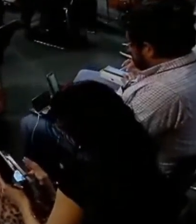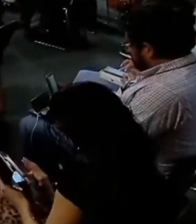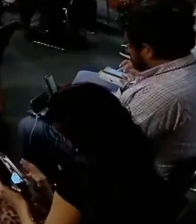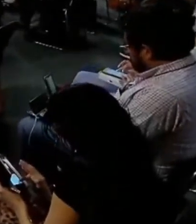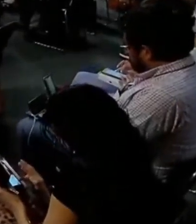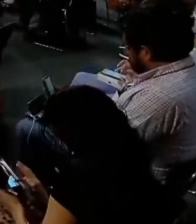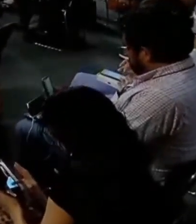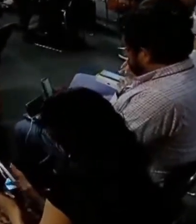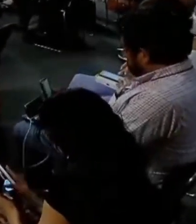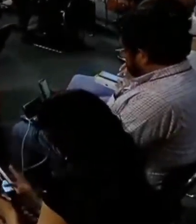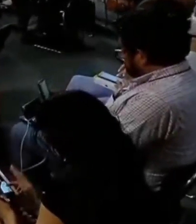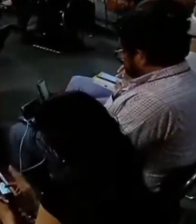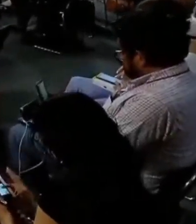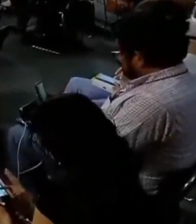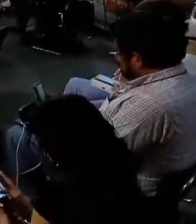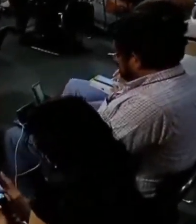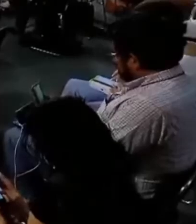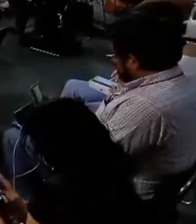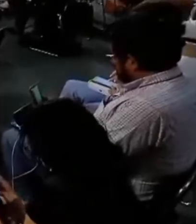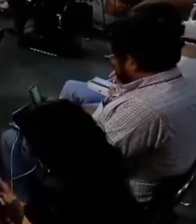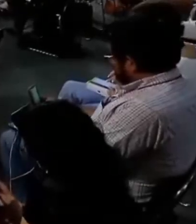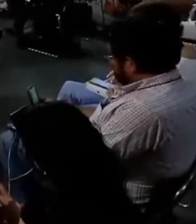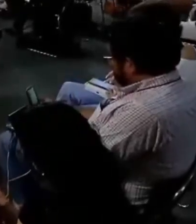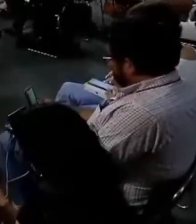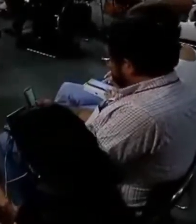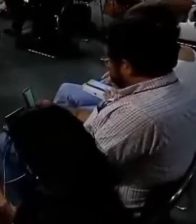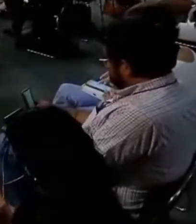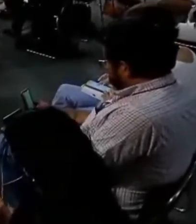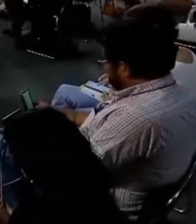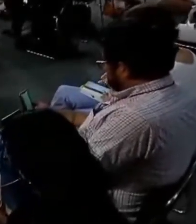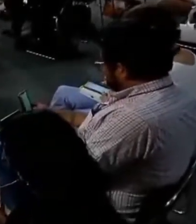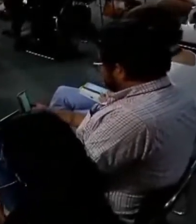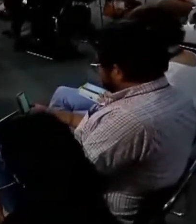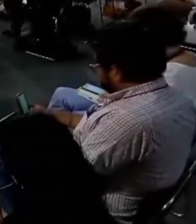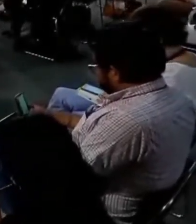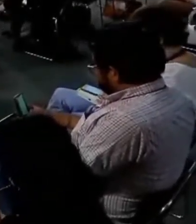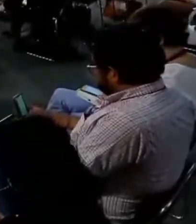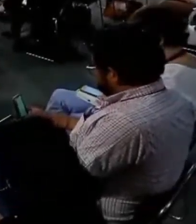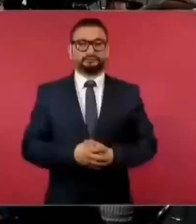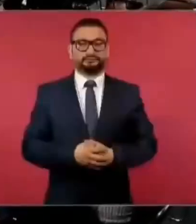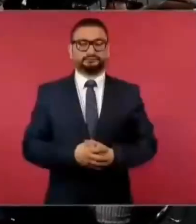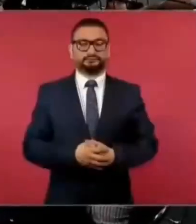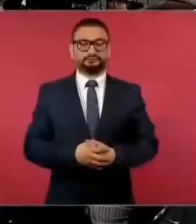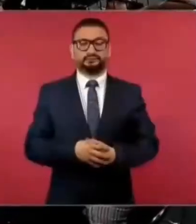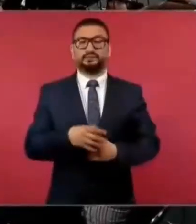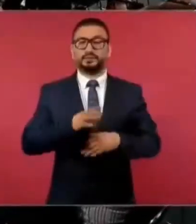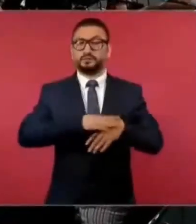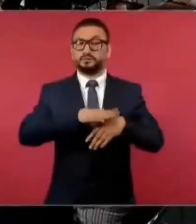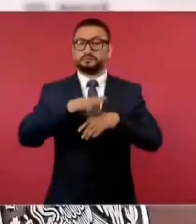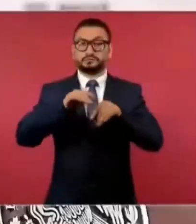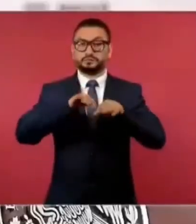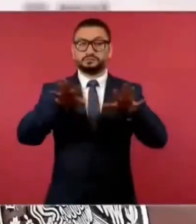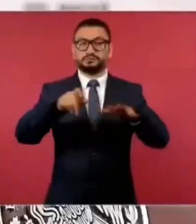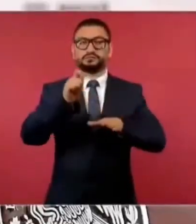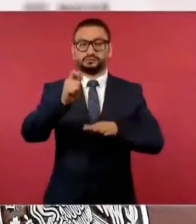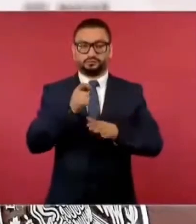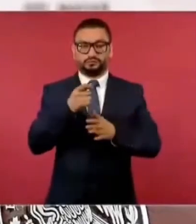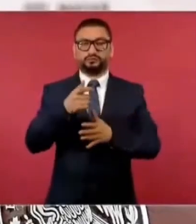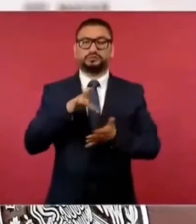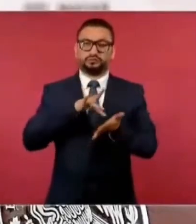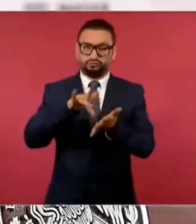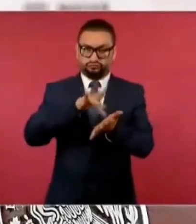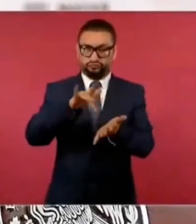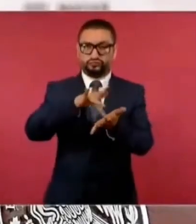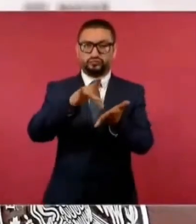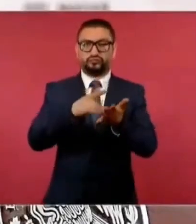en 282 hospitales rurales, la convocatoria que lanzamos incluía un bono